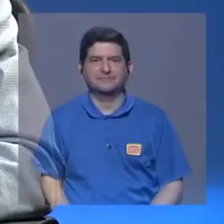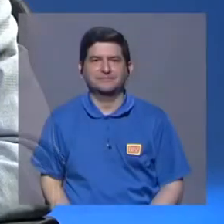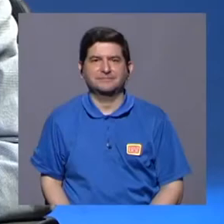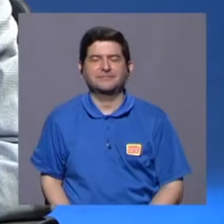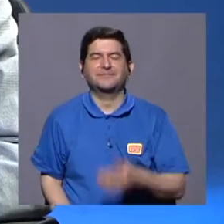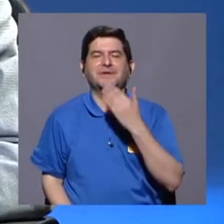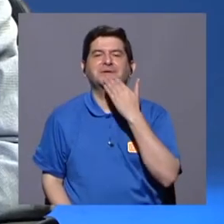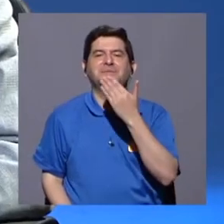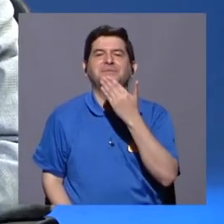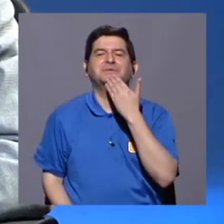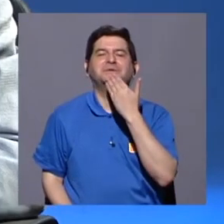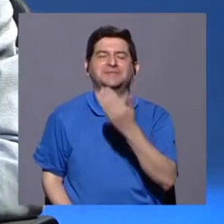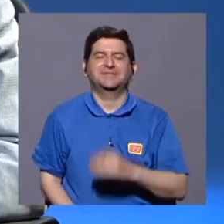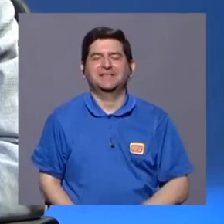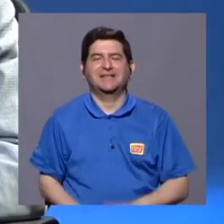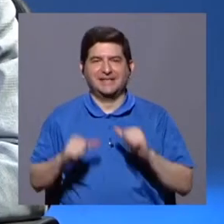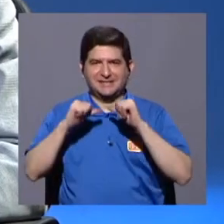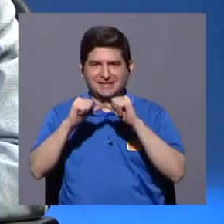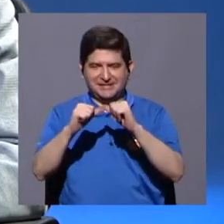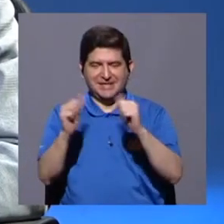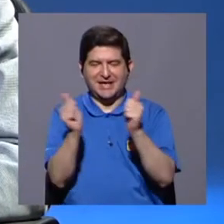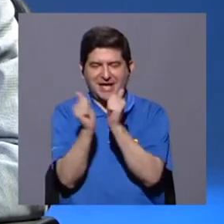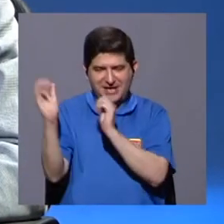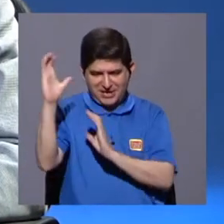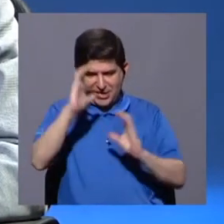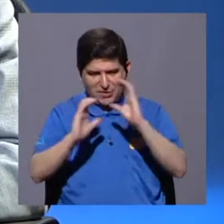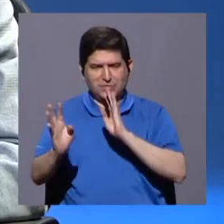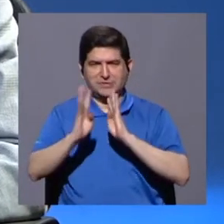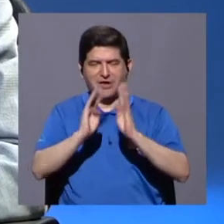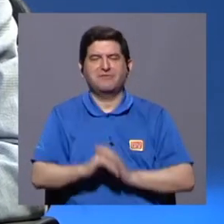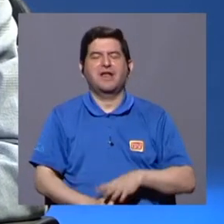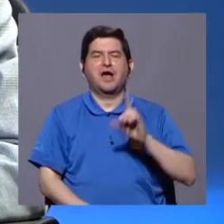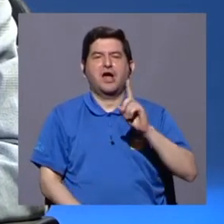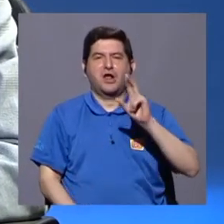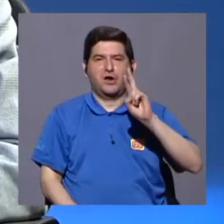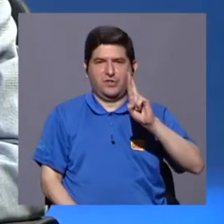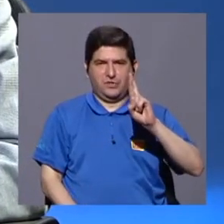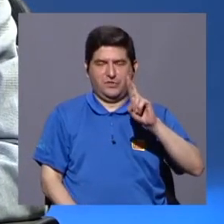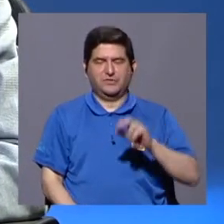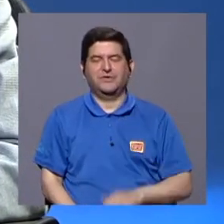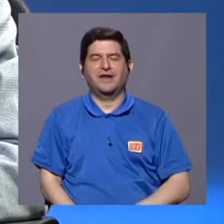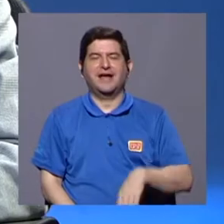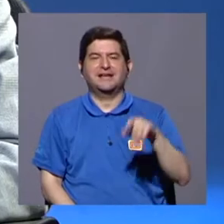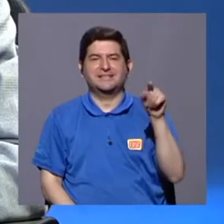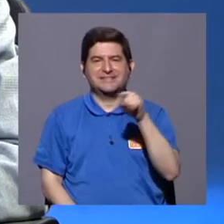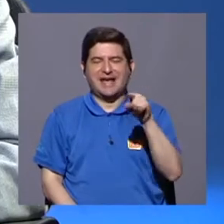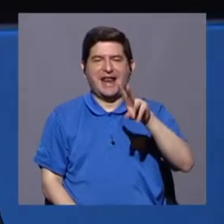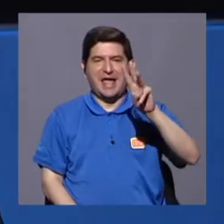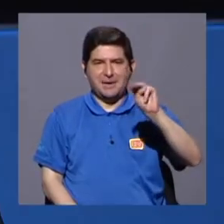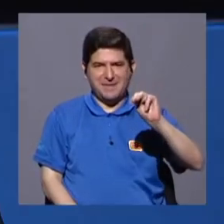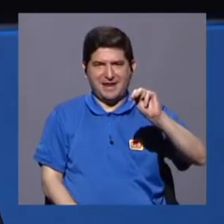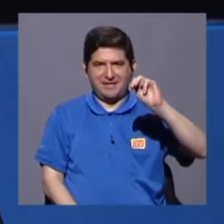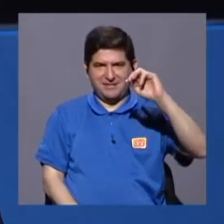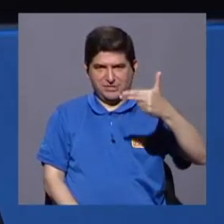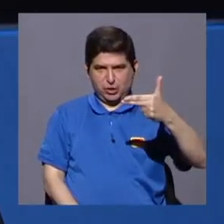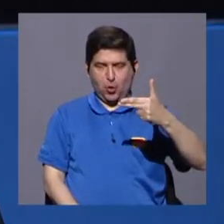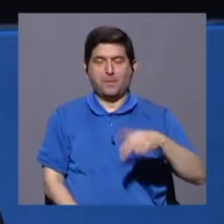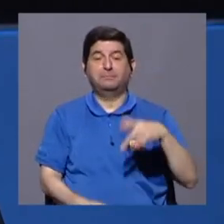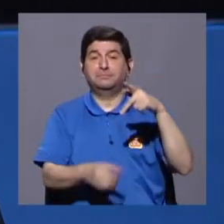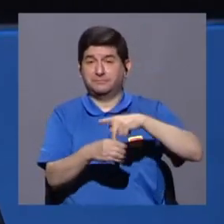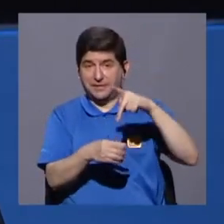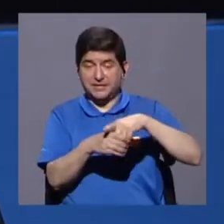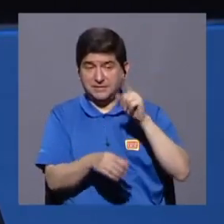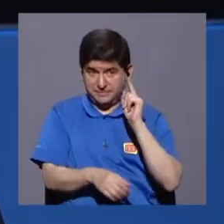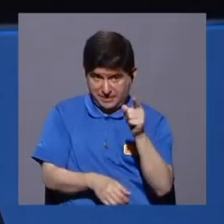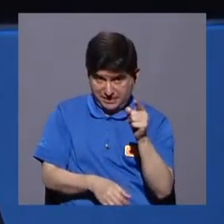gracias por continuar con conciencia estamos hablando con la doctora sara y miranda ya con quien participó